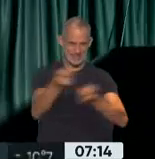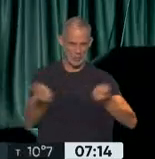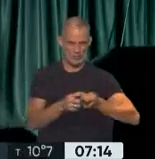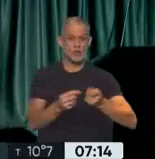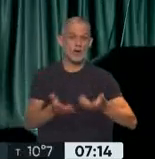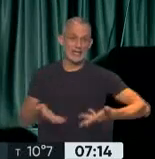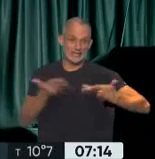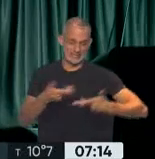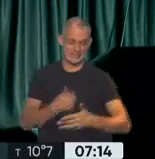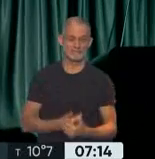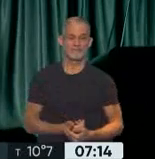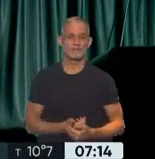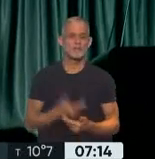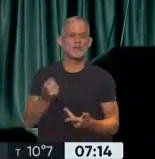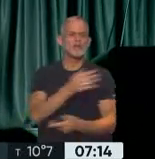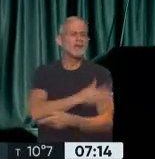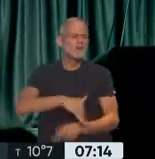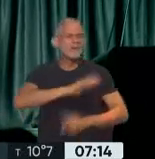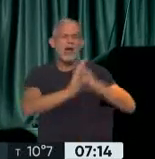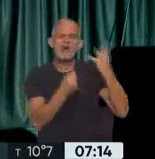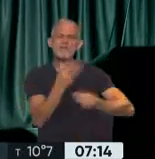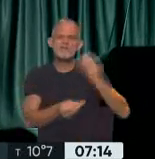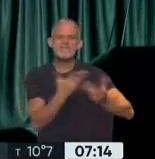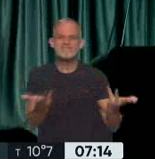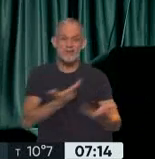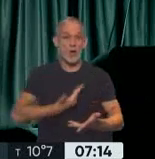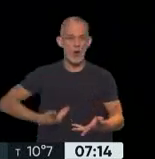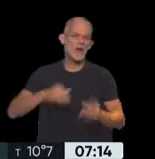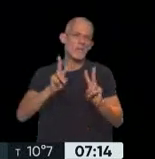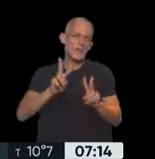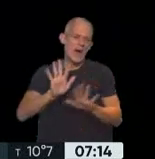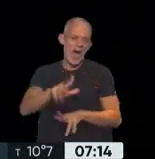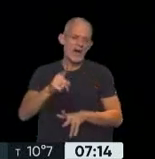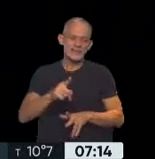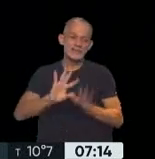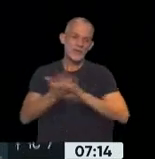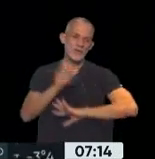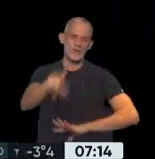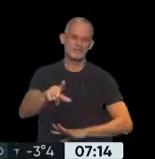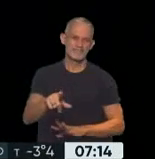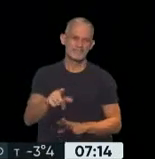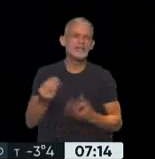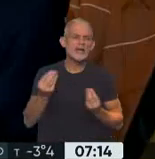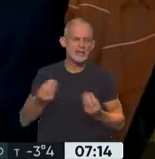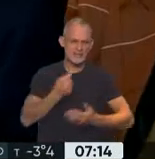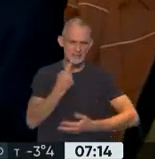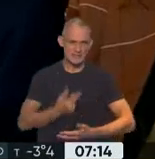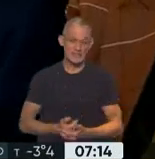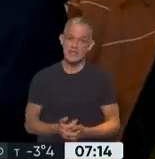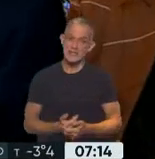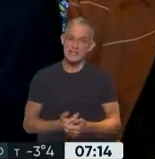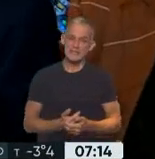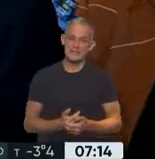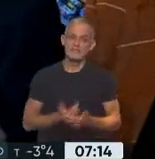De erradicar el populismo, ¿no? Hablando un poco de lo que es el gobierno del peronismo, en cuanto a la identidad que usted decía, ¿qué le refiere esto? No,